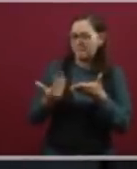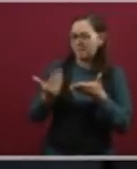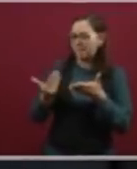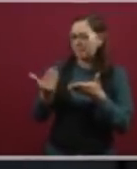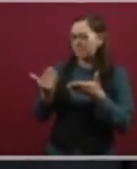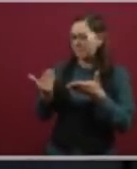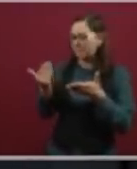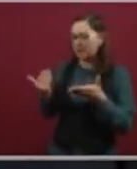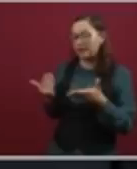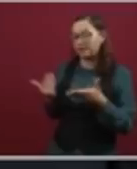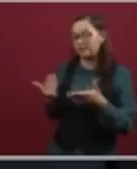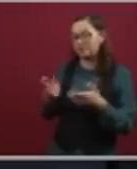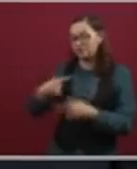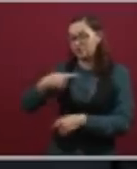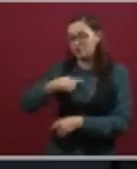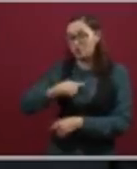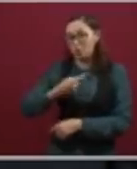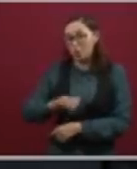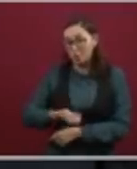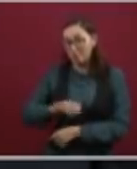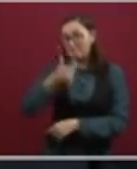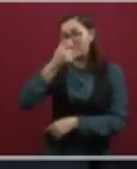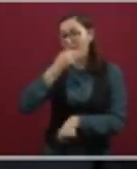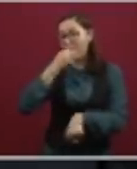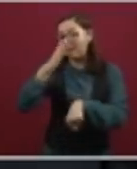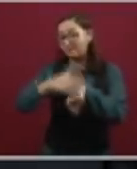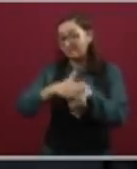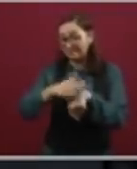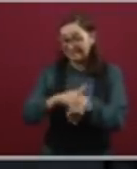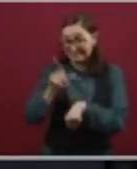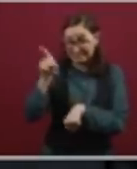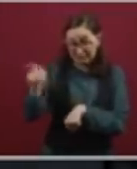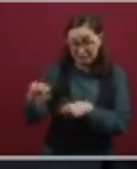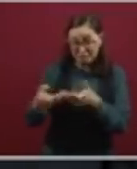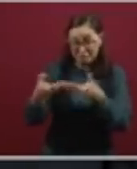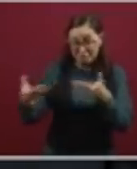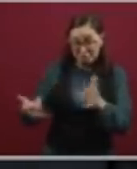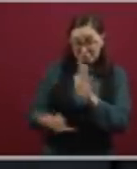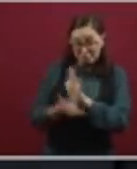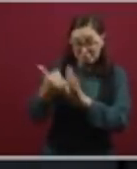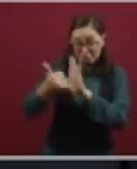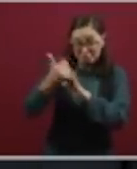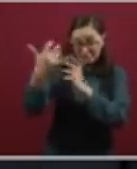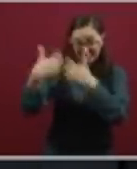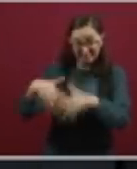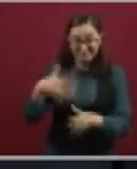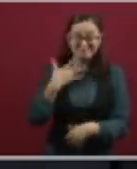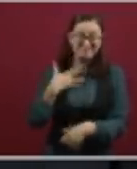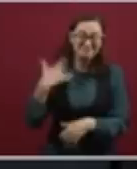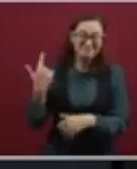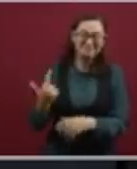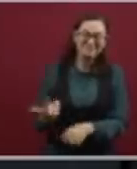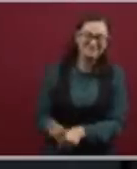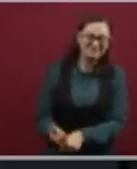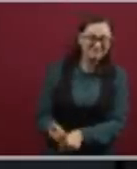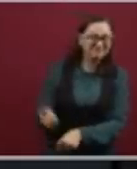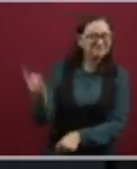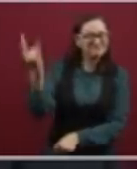fui el primero que dije que no iban a terminar esa refinería y que cuando